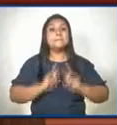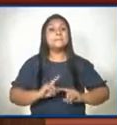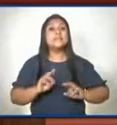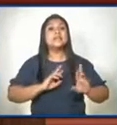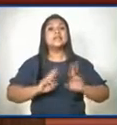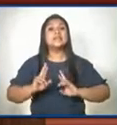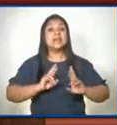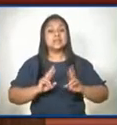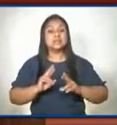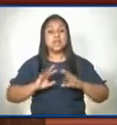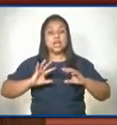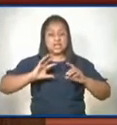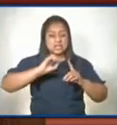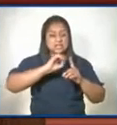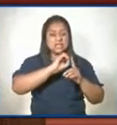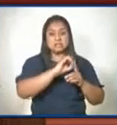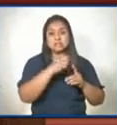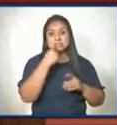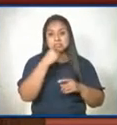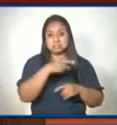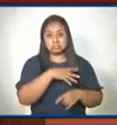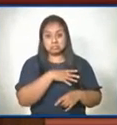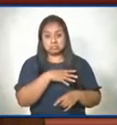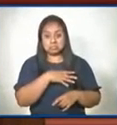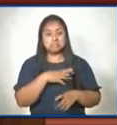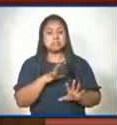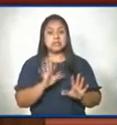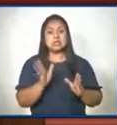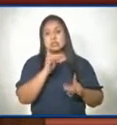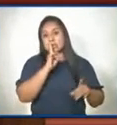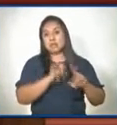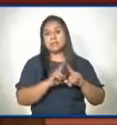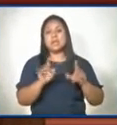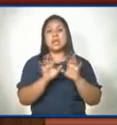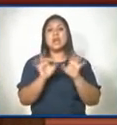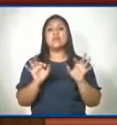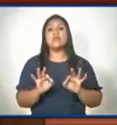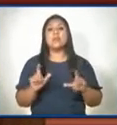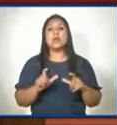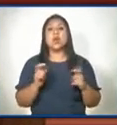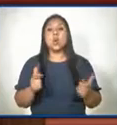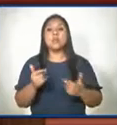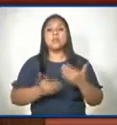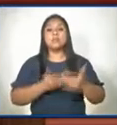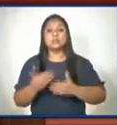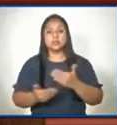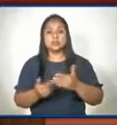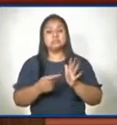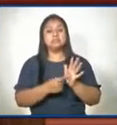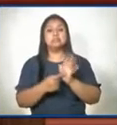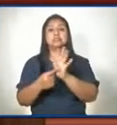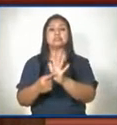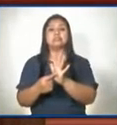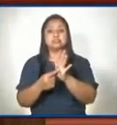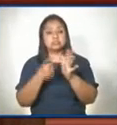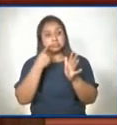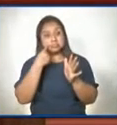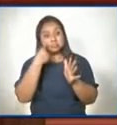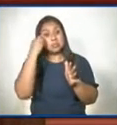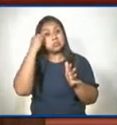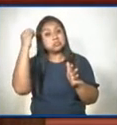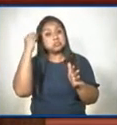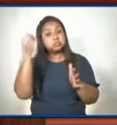las plagas que estamos diciendo que se tiene y la forma como se está tratando, que presenten sus observaciones, y